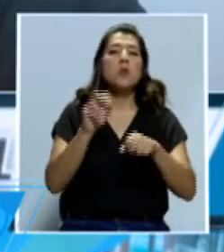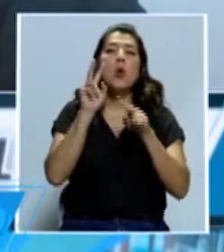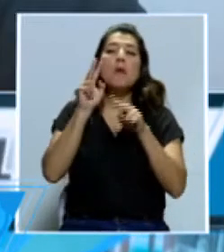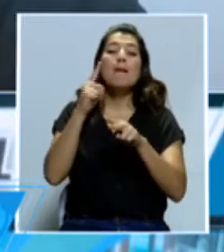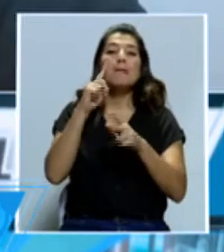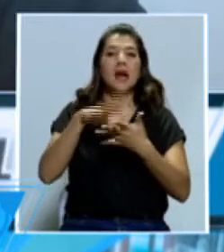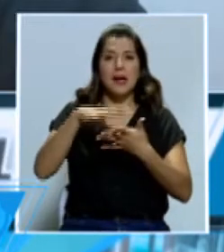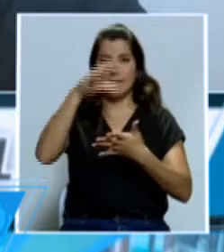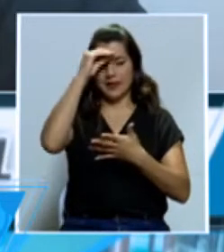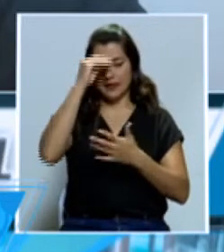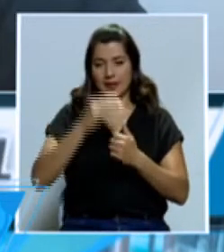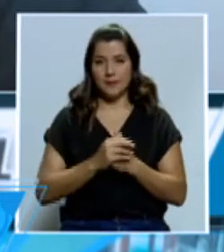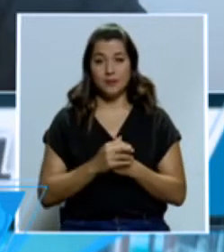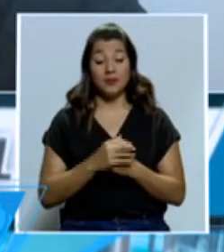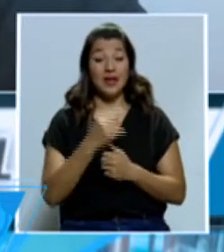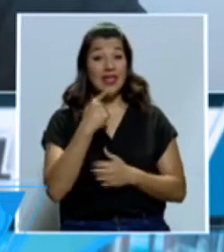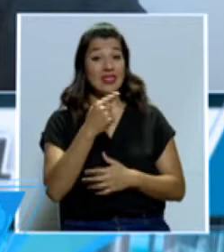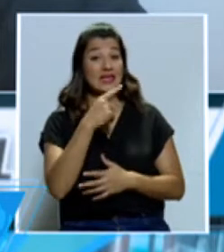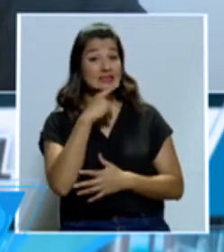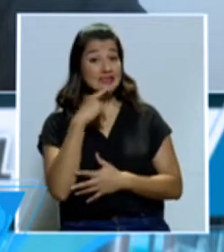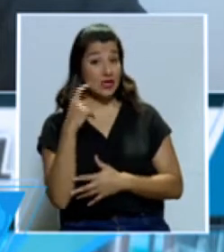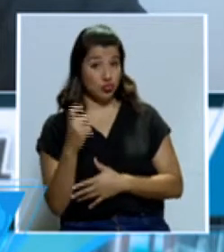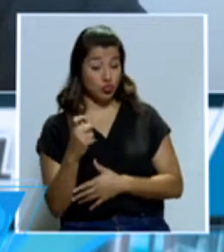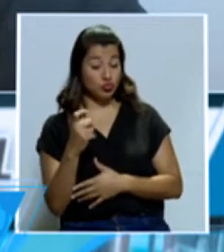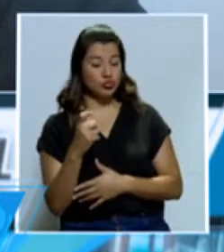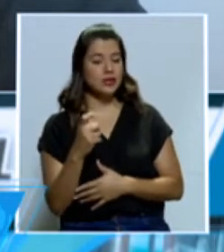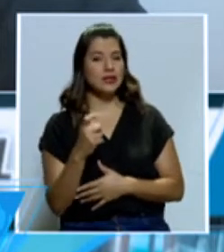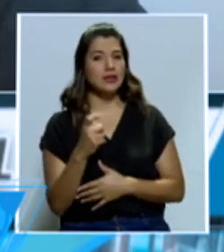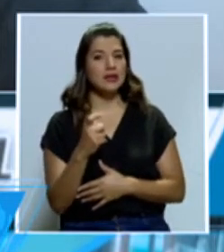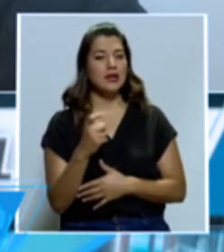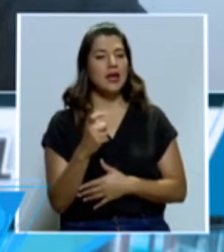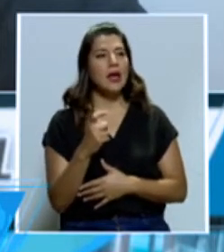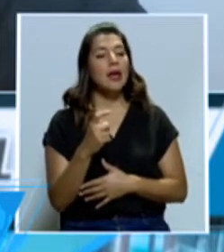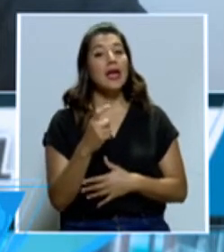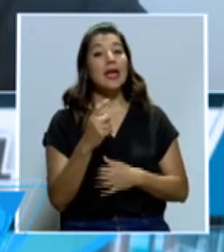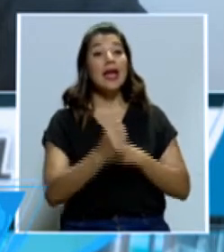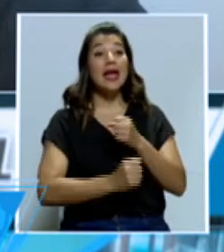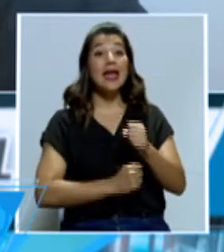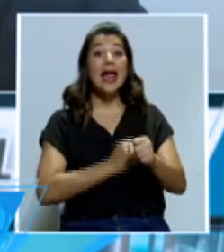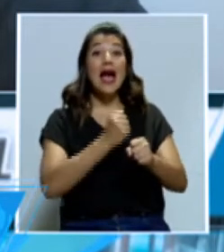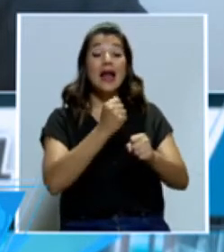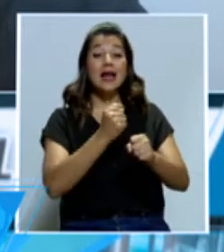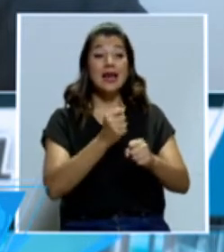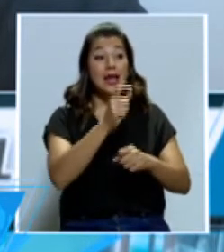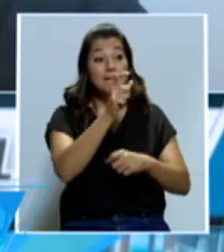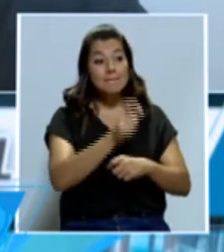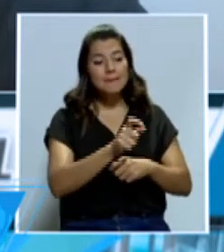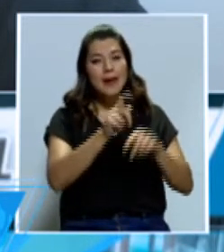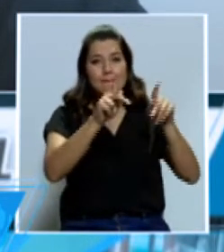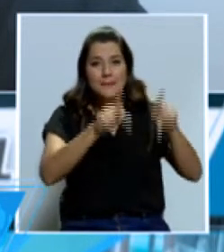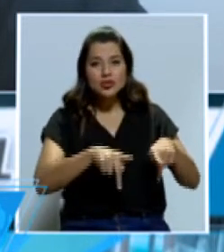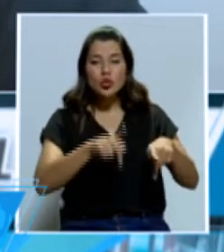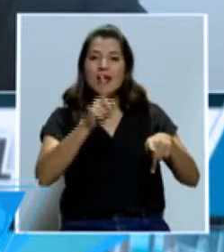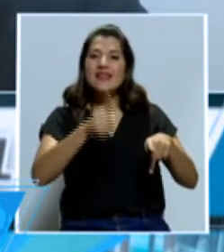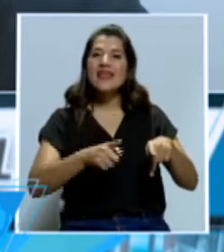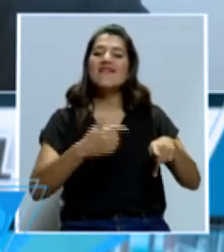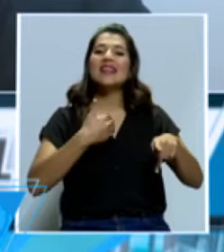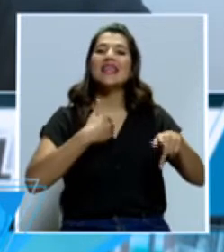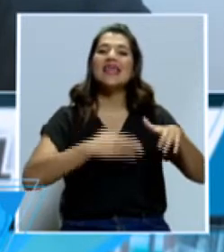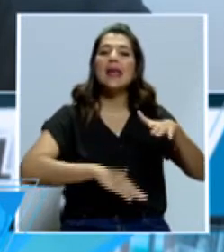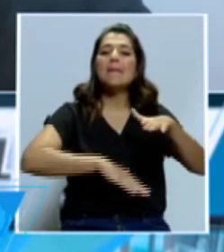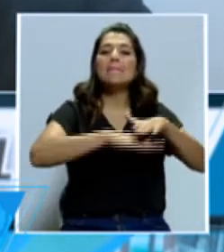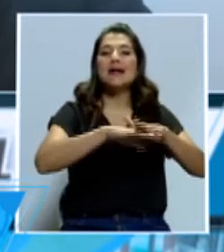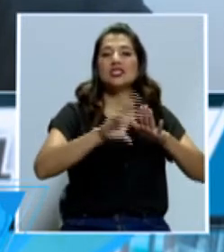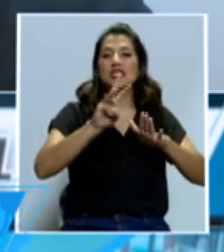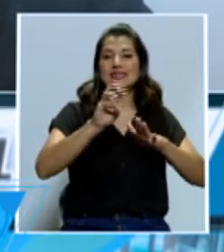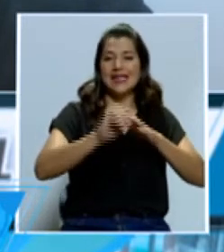Precisamente en Rusia, según informaron los medios de comunicación, la edad máxima para ser vacunados son los 60 años y las personas con problemas de